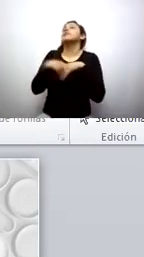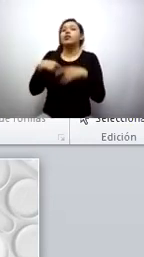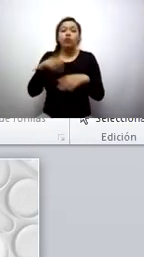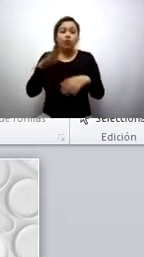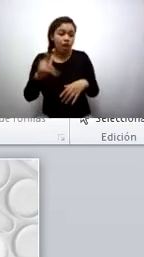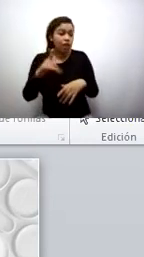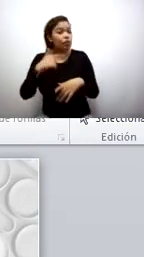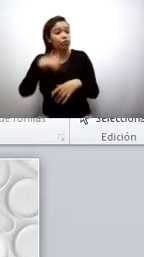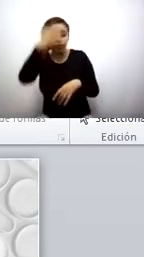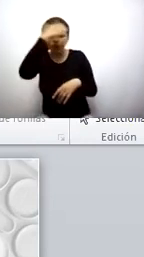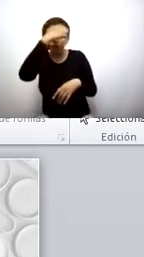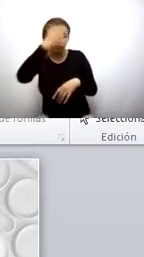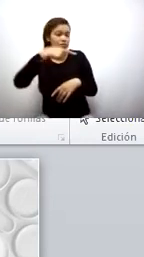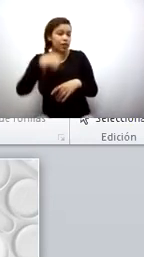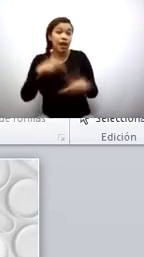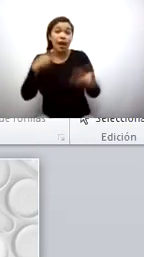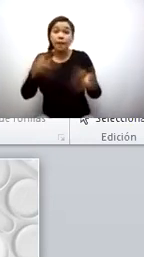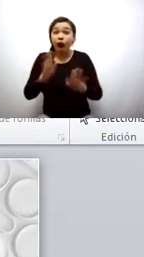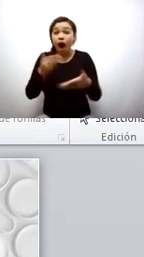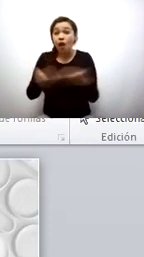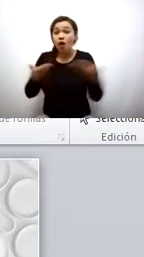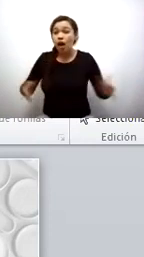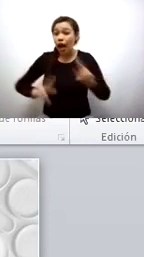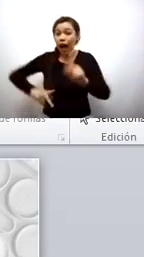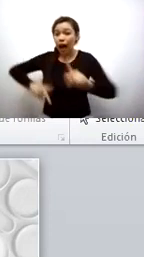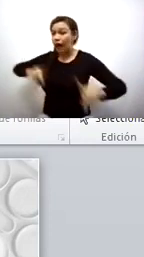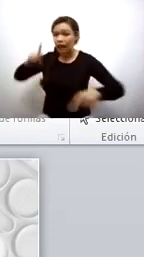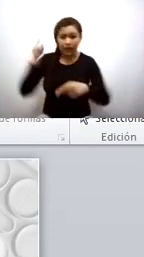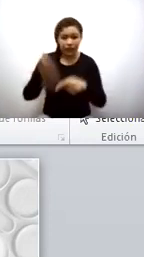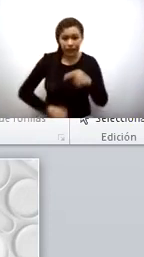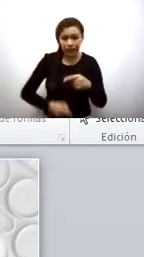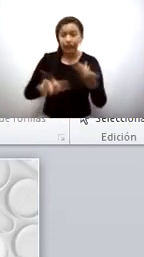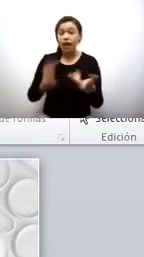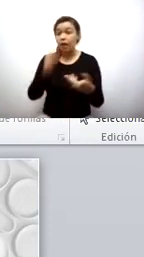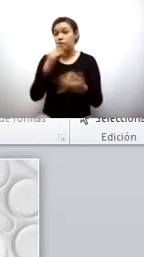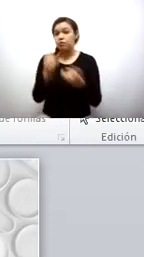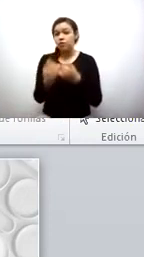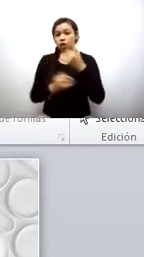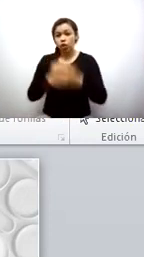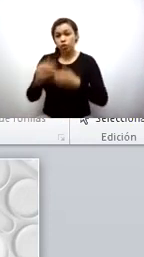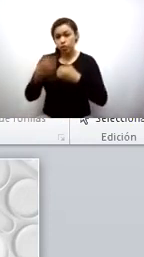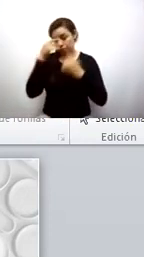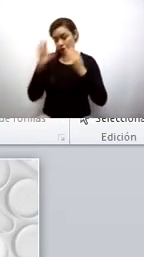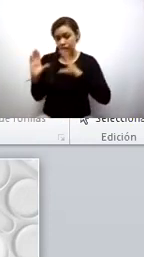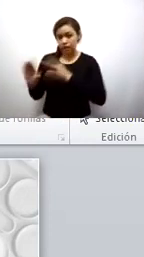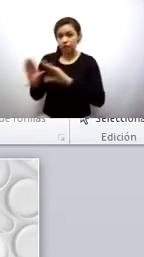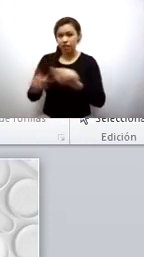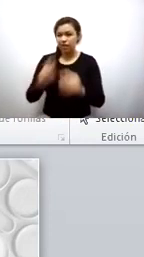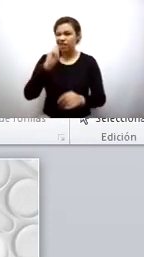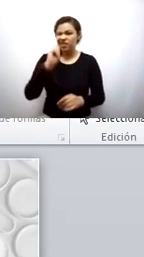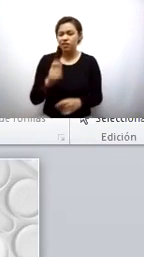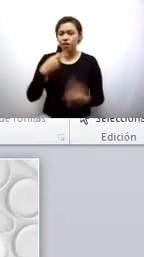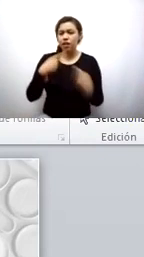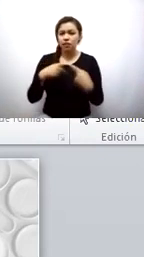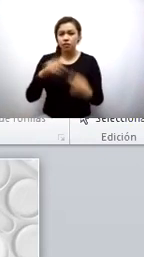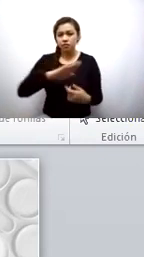nos ha sido arrebatado de alguna manera. Los nuevos procesos, incluso de enseñanza en cuanto al duelo, en cuanto a las